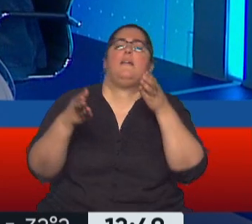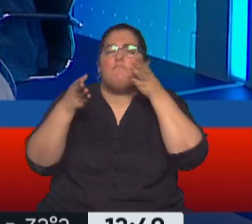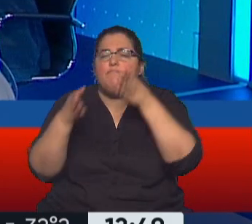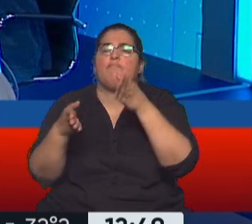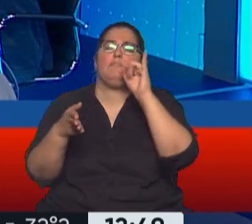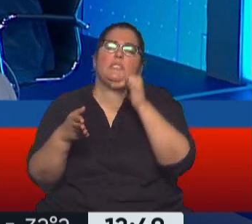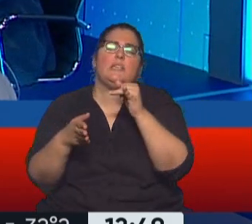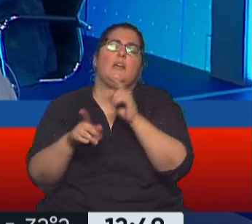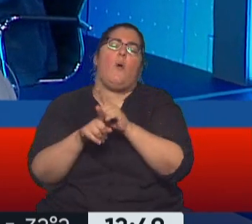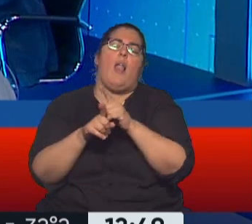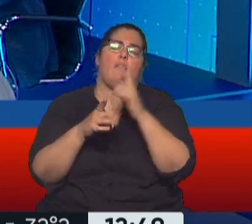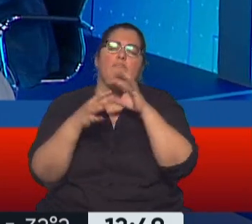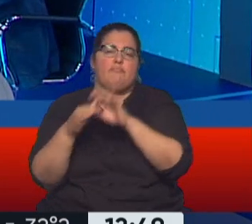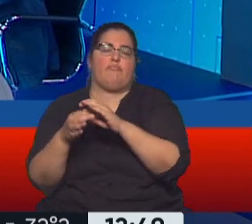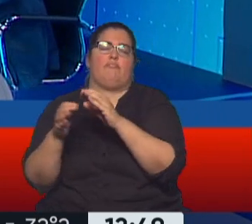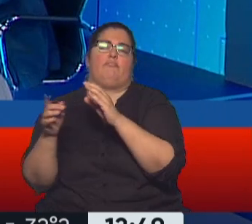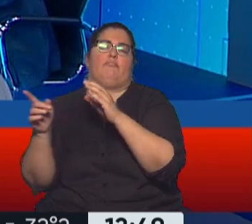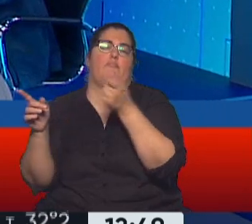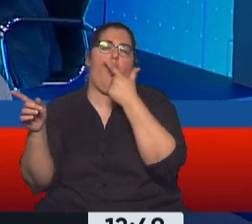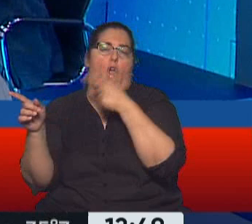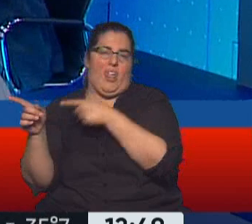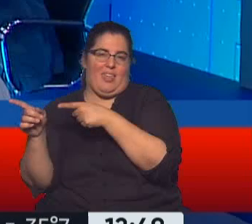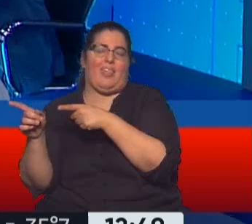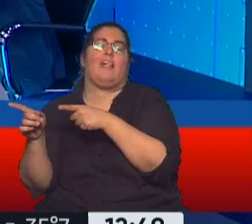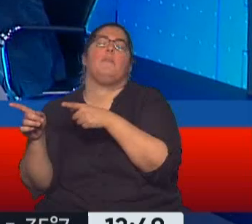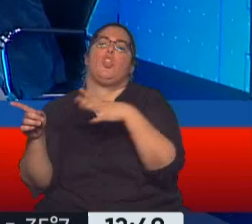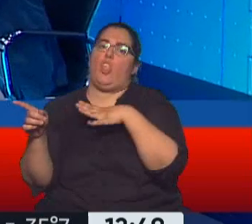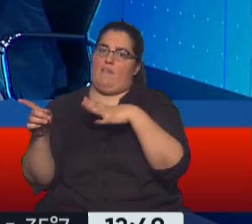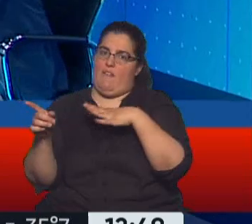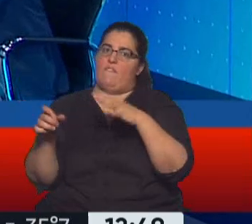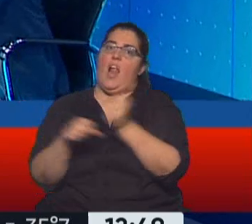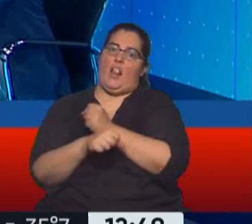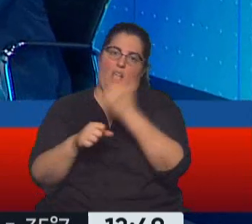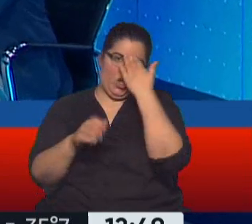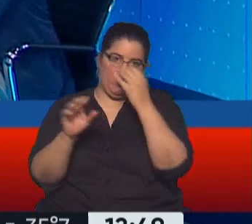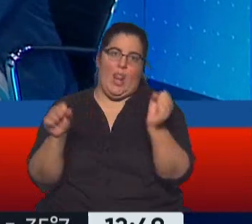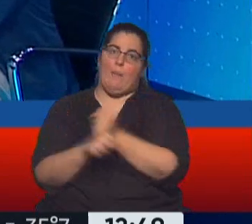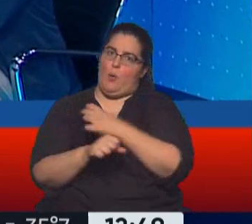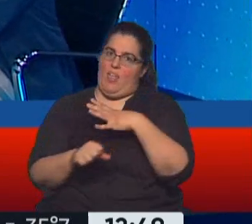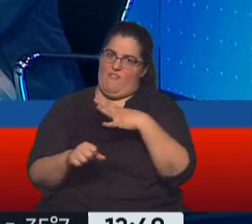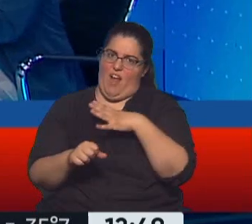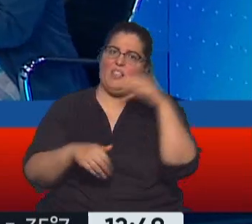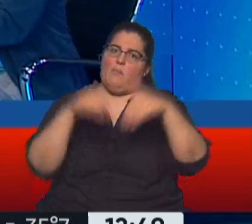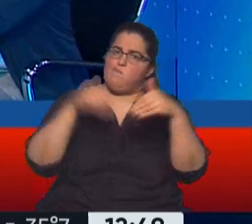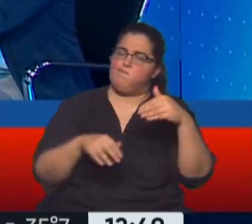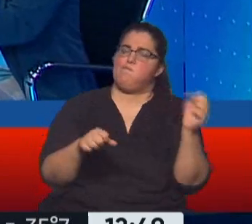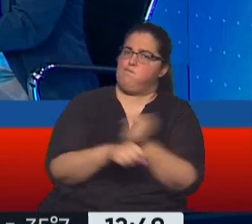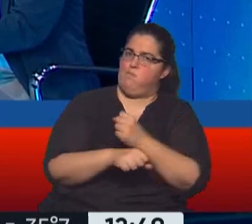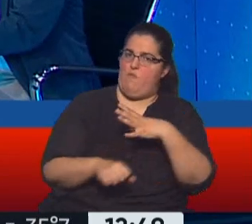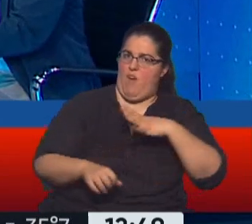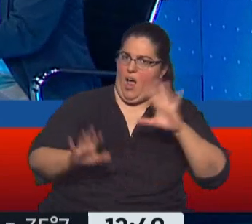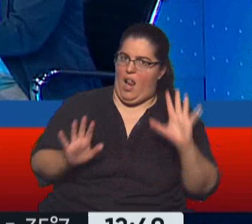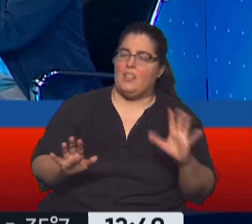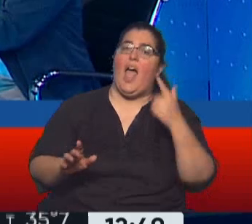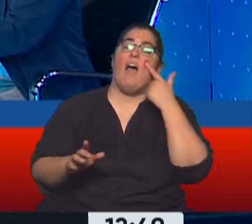a lo que encarna Boric, pero todavía tienen que sancionar una constitución y esa constitución tiene que ser aprobada en un plebiscito. Entonces ahí vamos a ver cómo juega